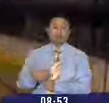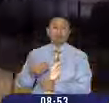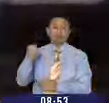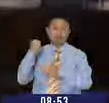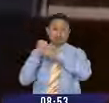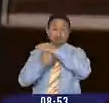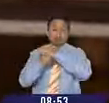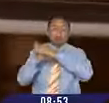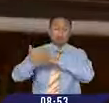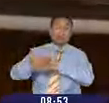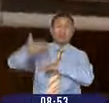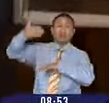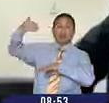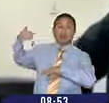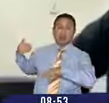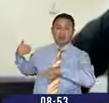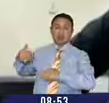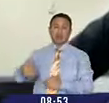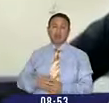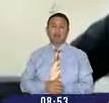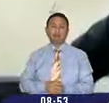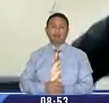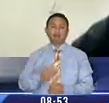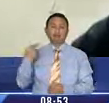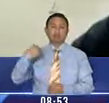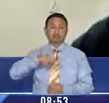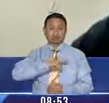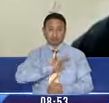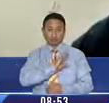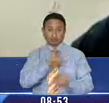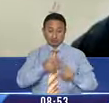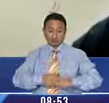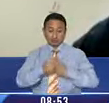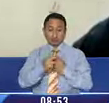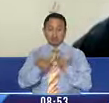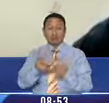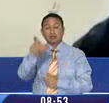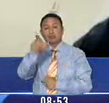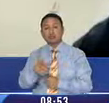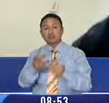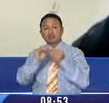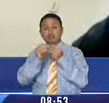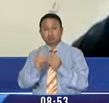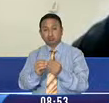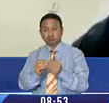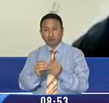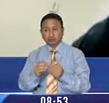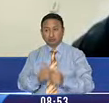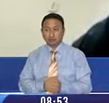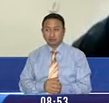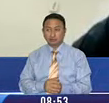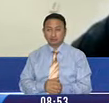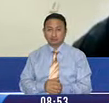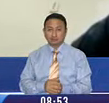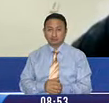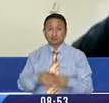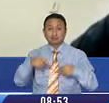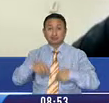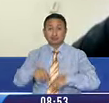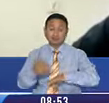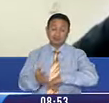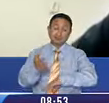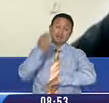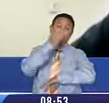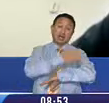años antes de la operación del metro. Nosotros empezamos con las formaciones de usuarios con mucho tiempo